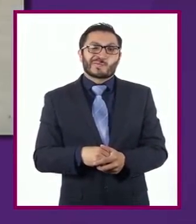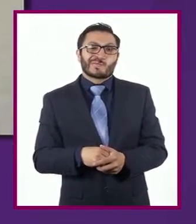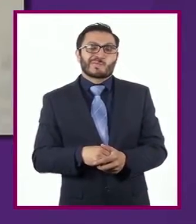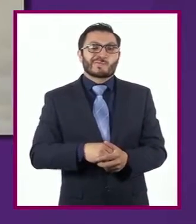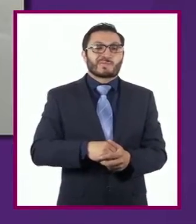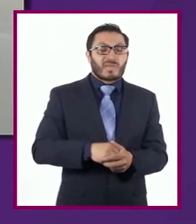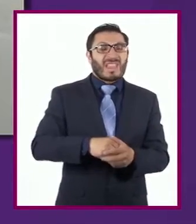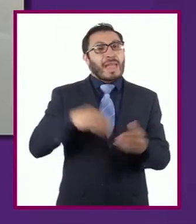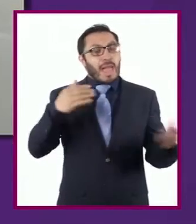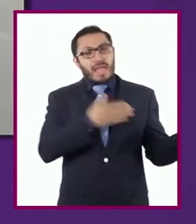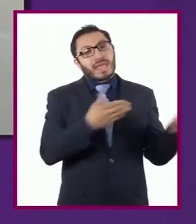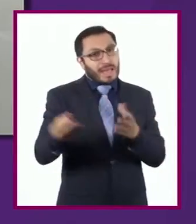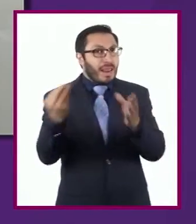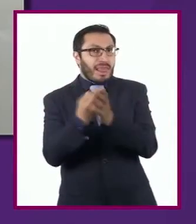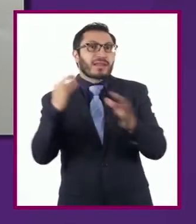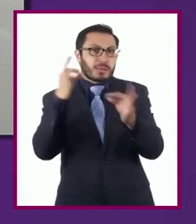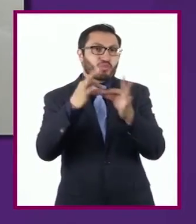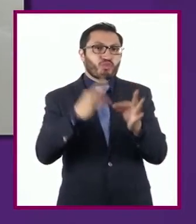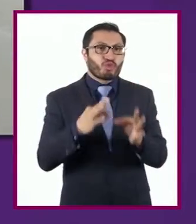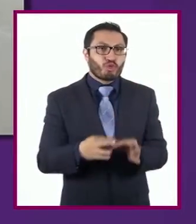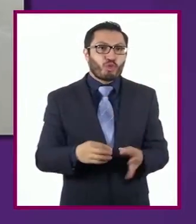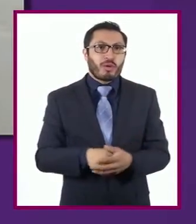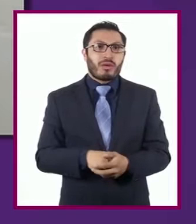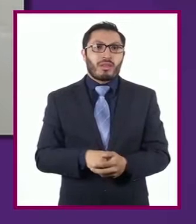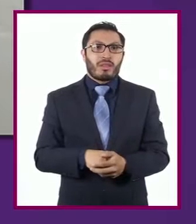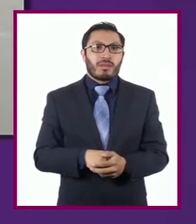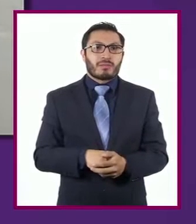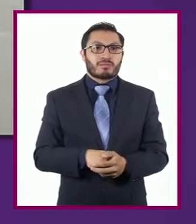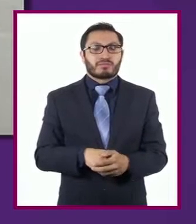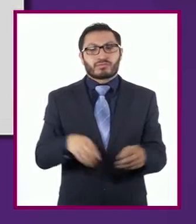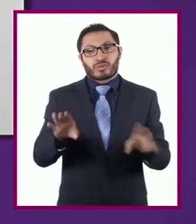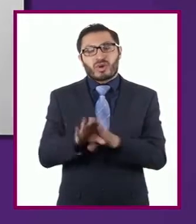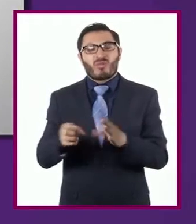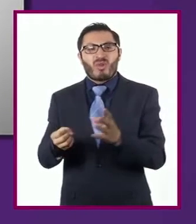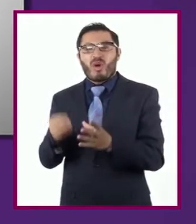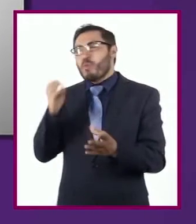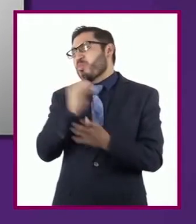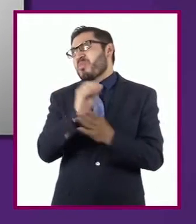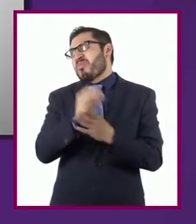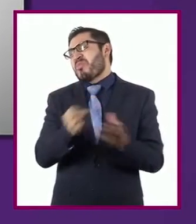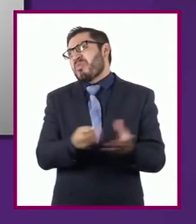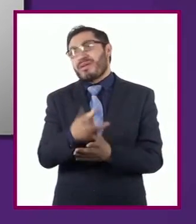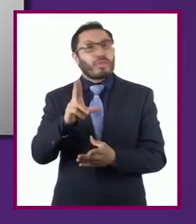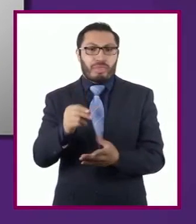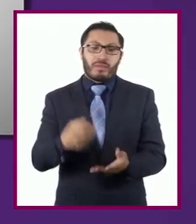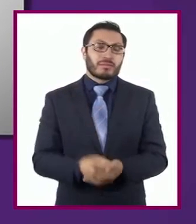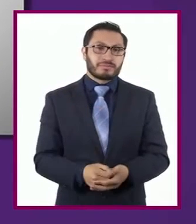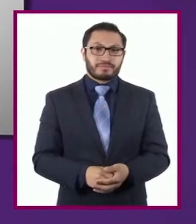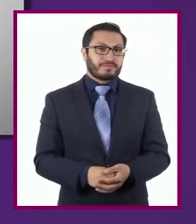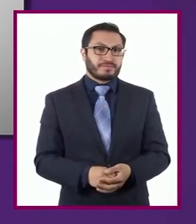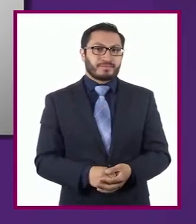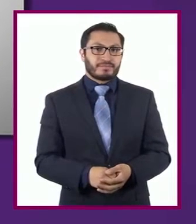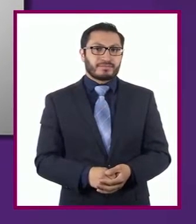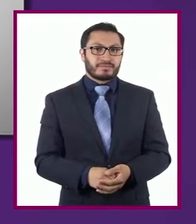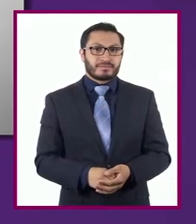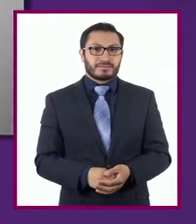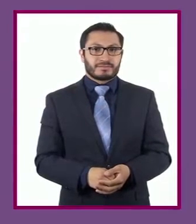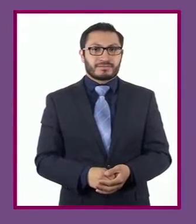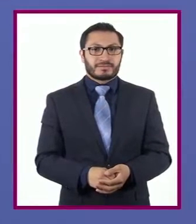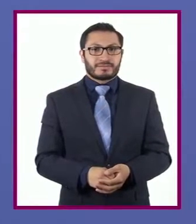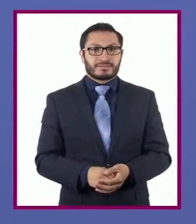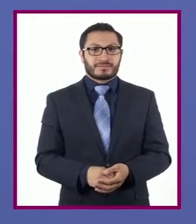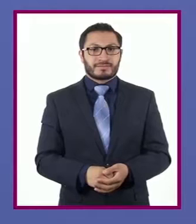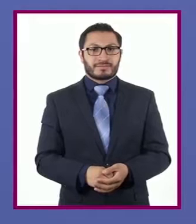llegar puntual a mis clases, no salirme de ellas. Secretaría de Educación Pública, Gobierno de la